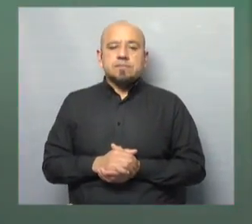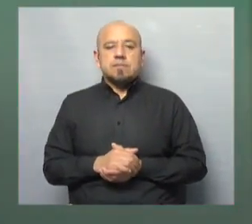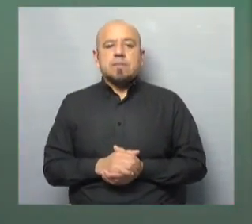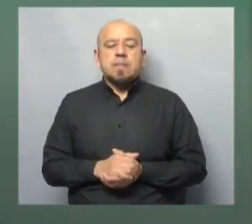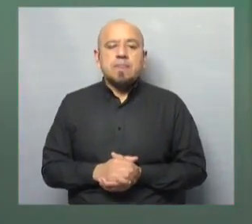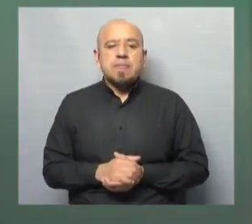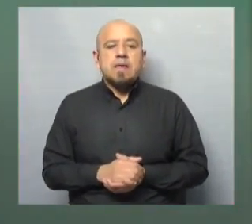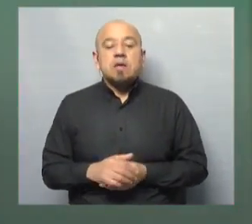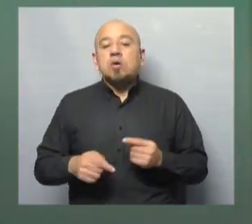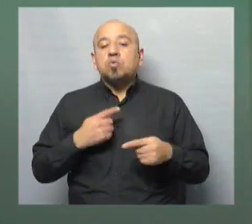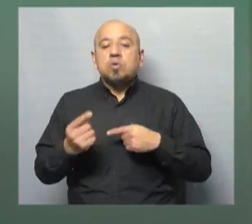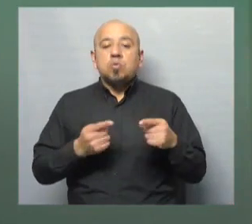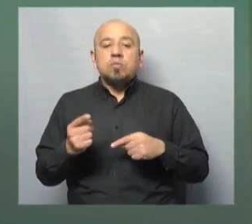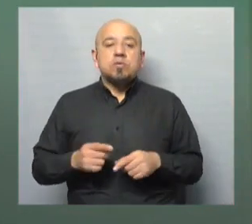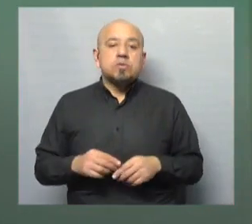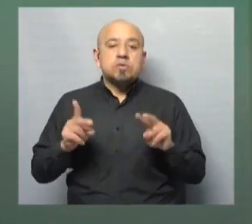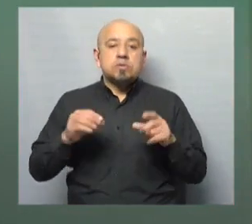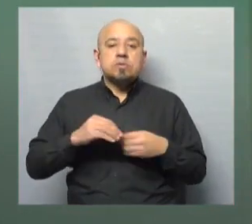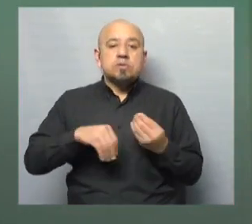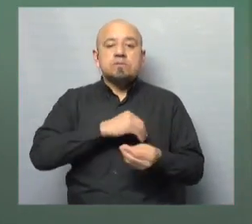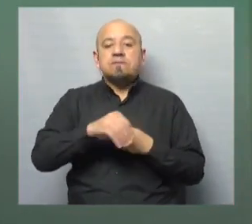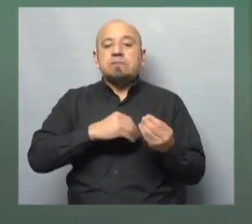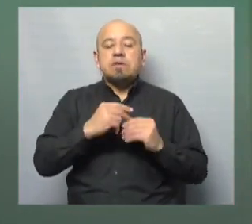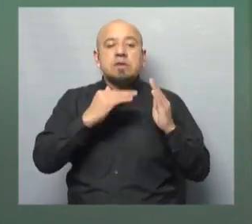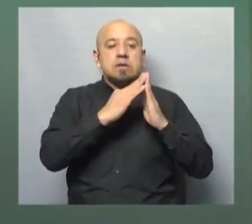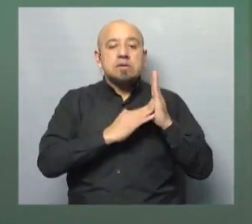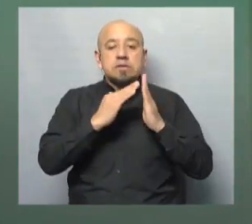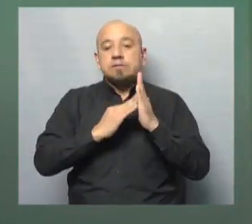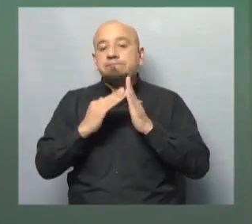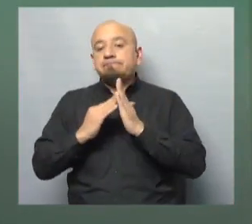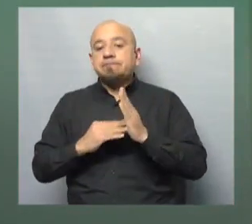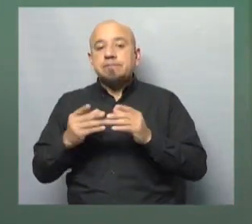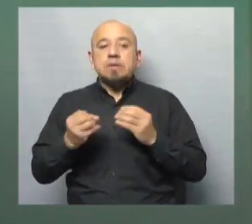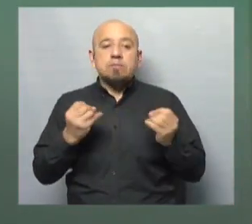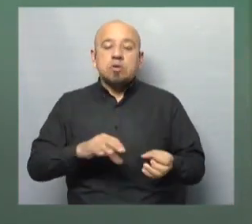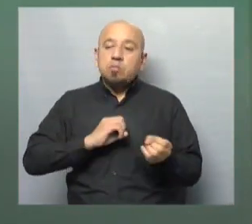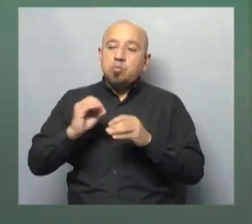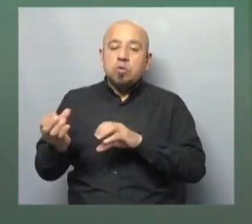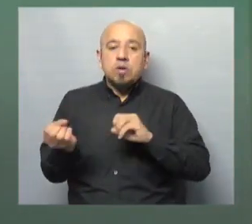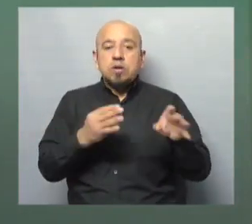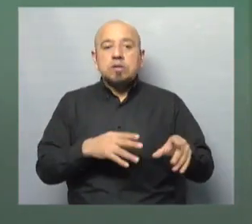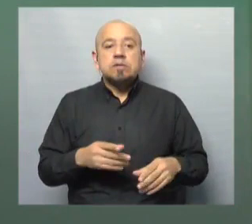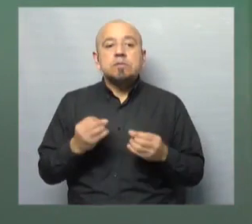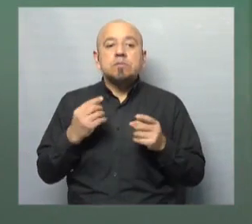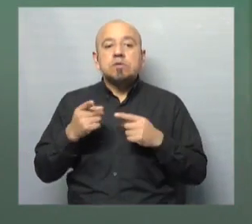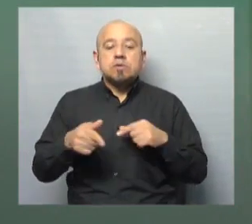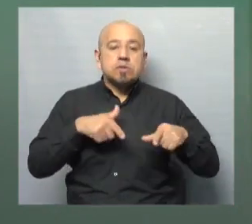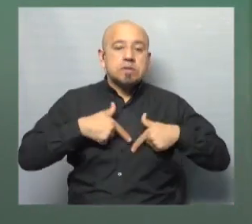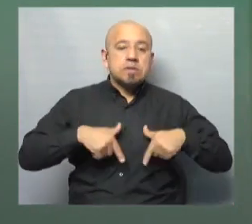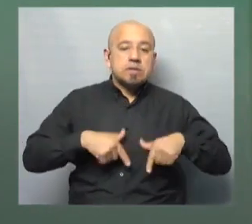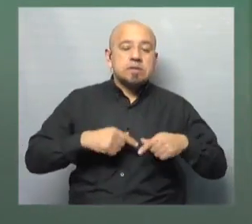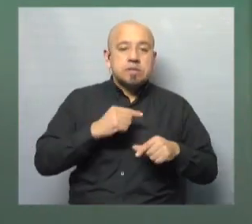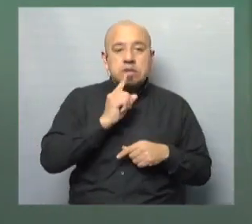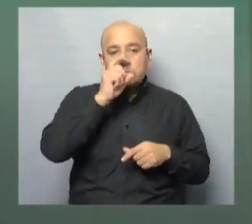seguimos con el tema de la reubicación de familias en asentamientos claro porque les digamos tarea conjunta entre la intendencia de montevideo